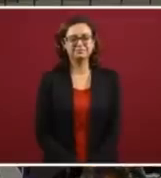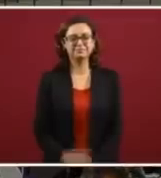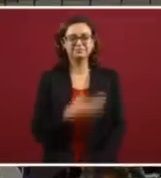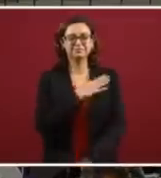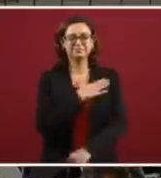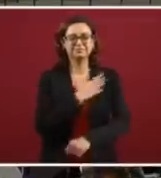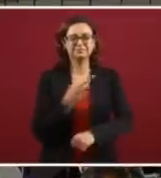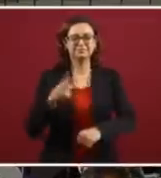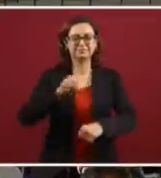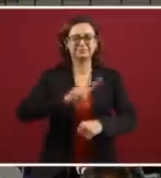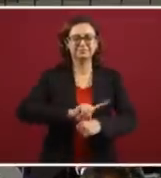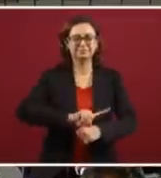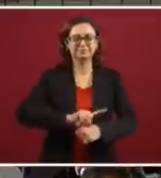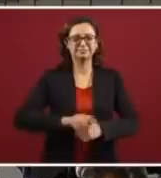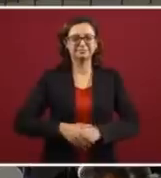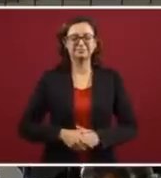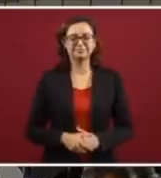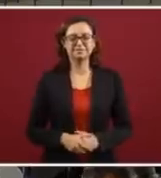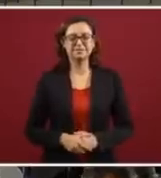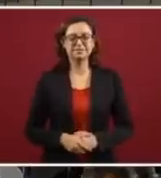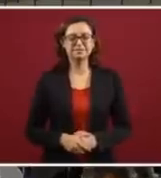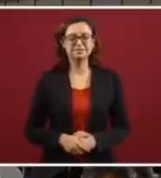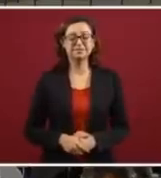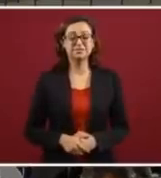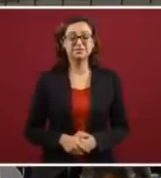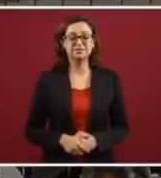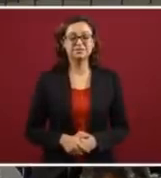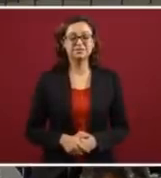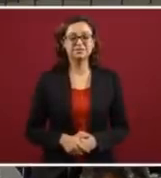días. Buenos días.